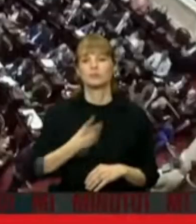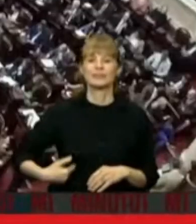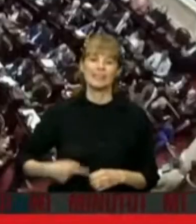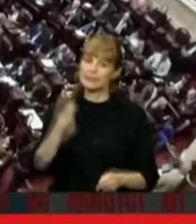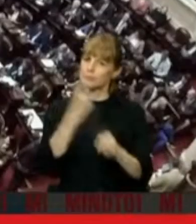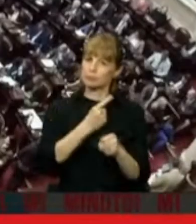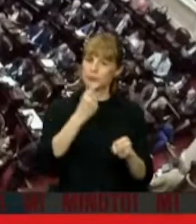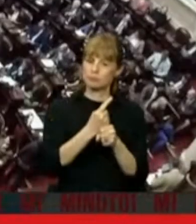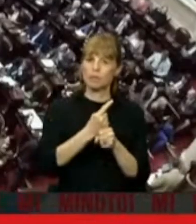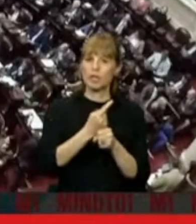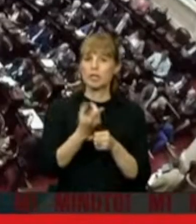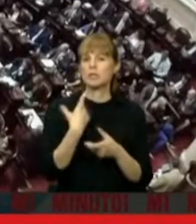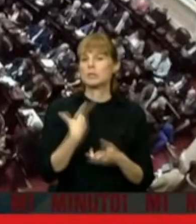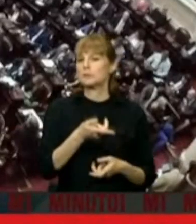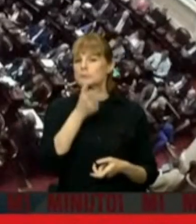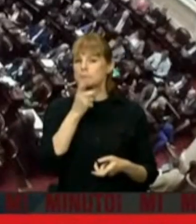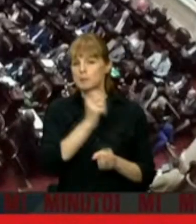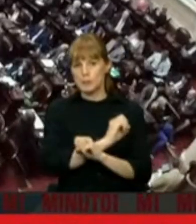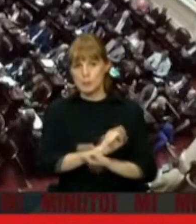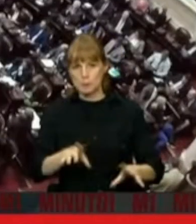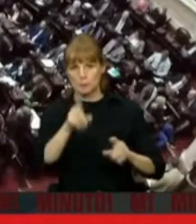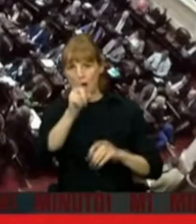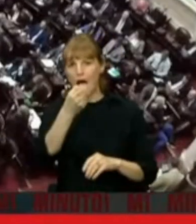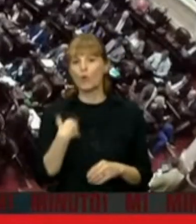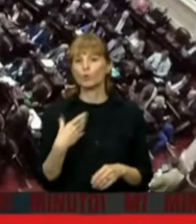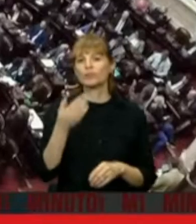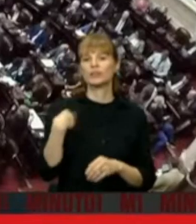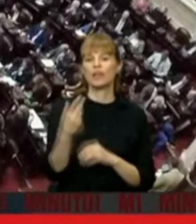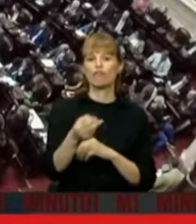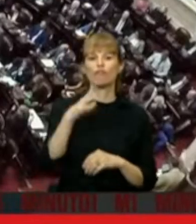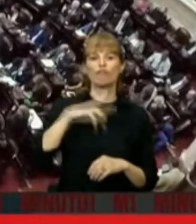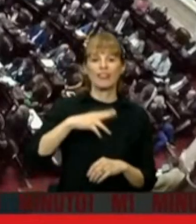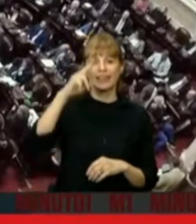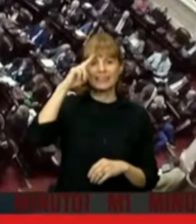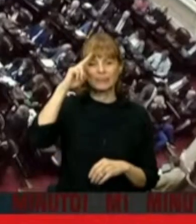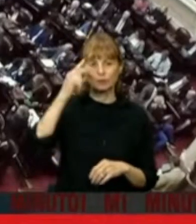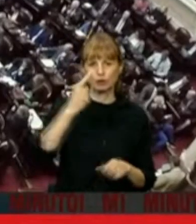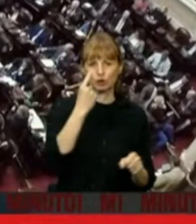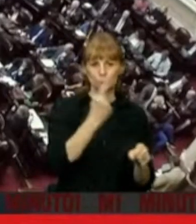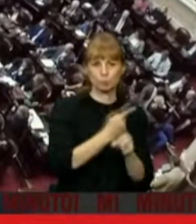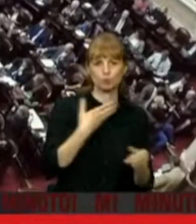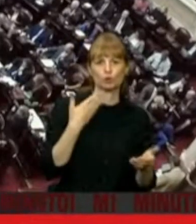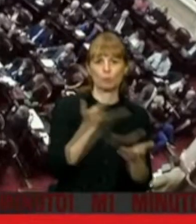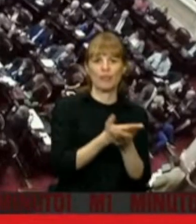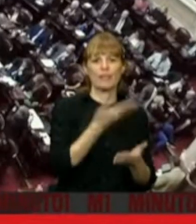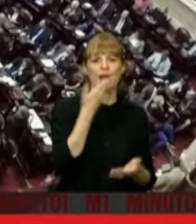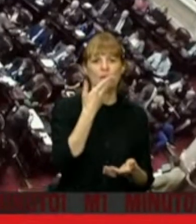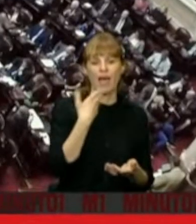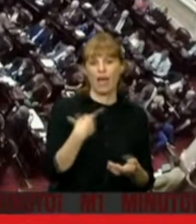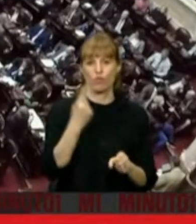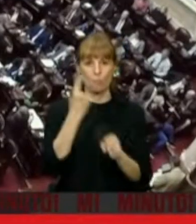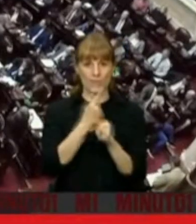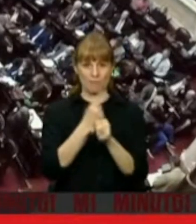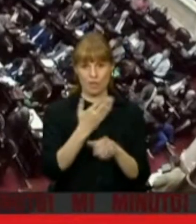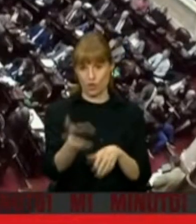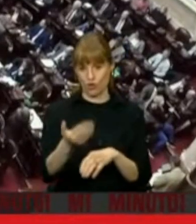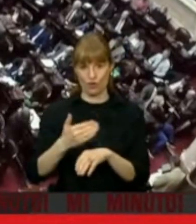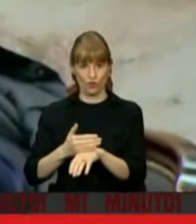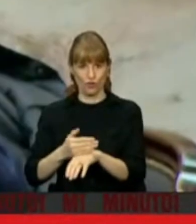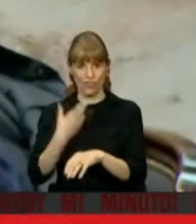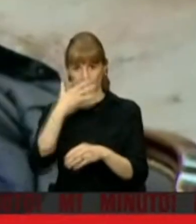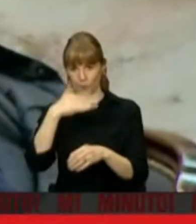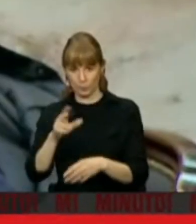en primer lugar es una arbitrariedad lo que usted hizo de no darme la palabra antes de que se trate el tema de la renuncia del diputado Galimberti,